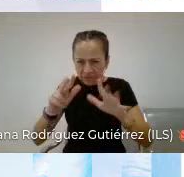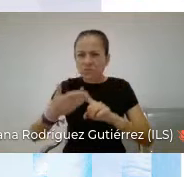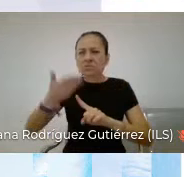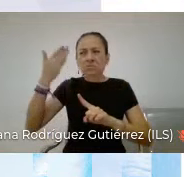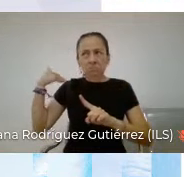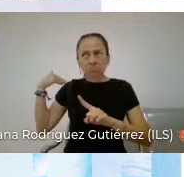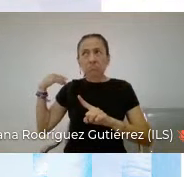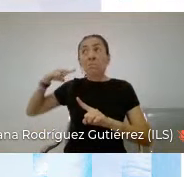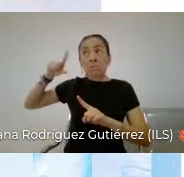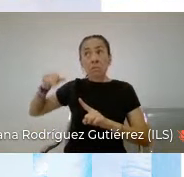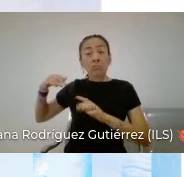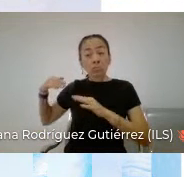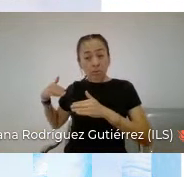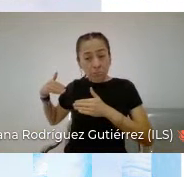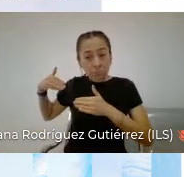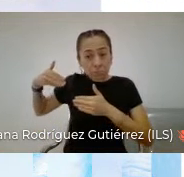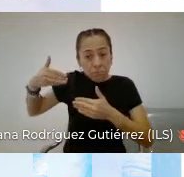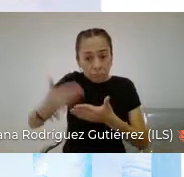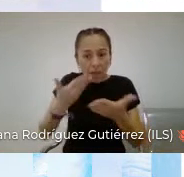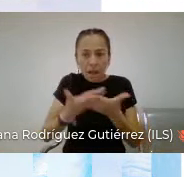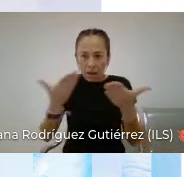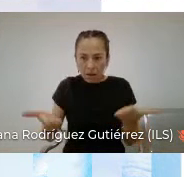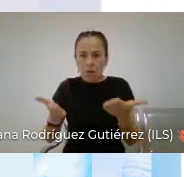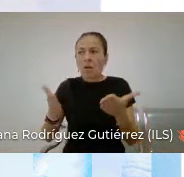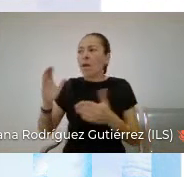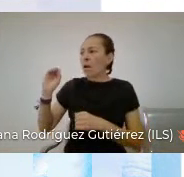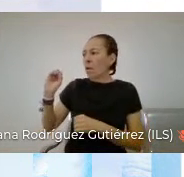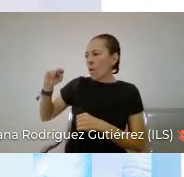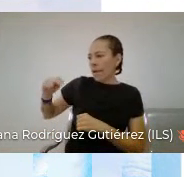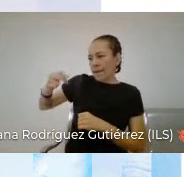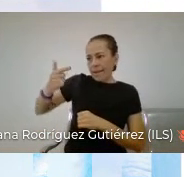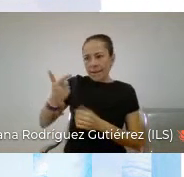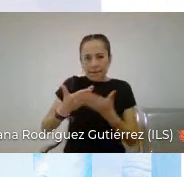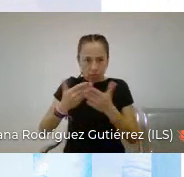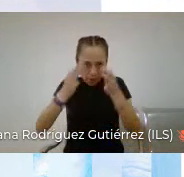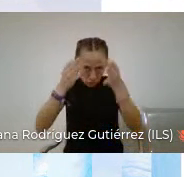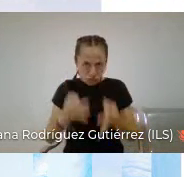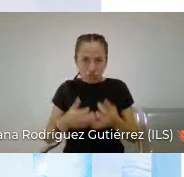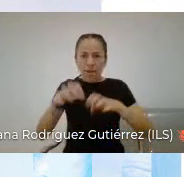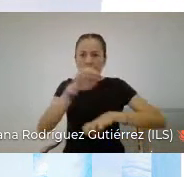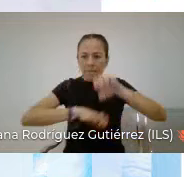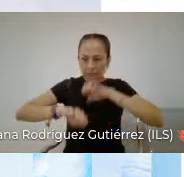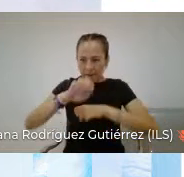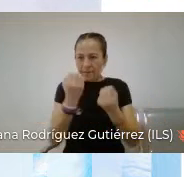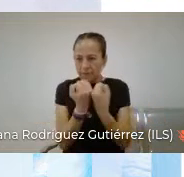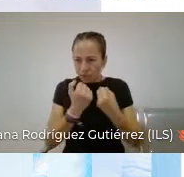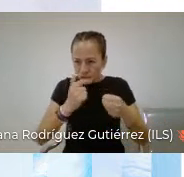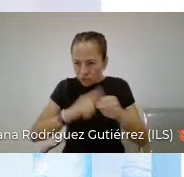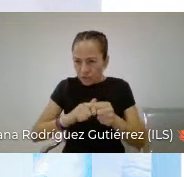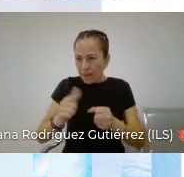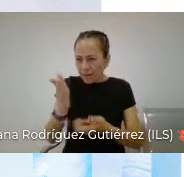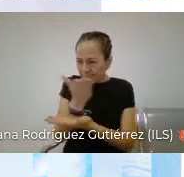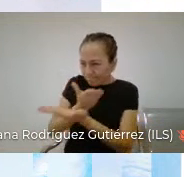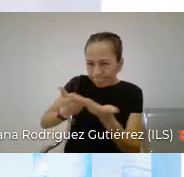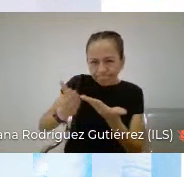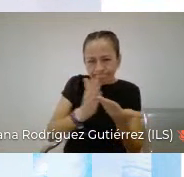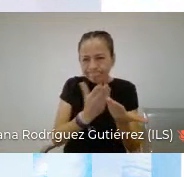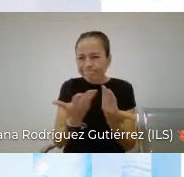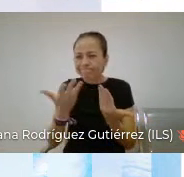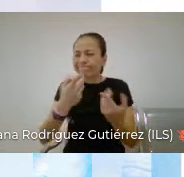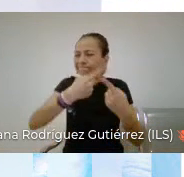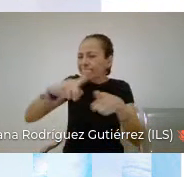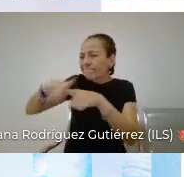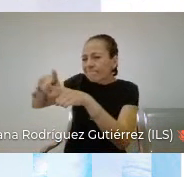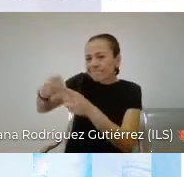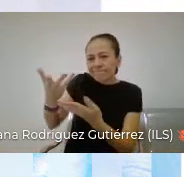una ONG, en este momento ya somos una empresa social híbrida y quisiera